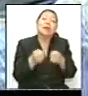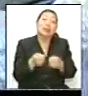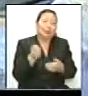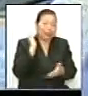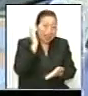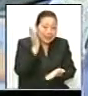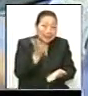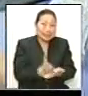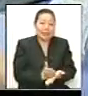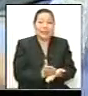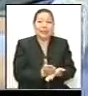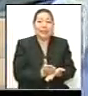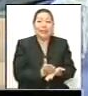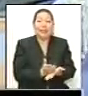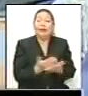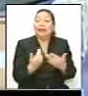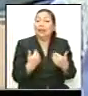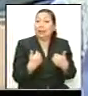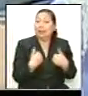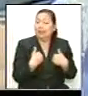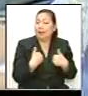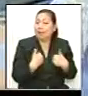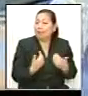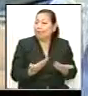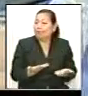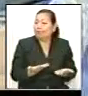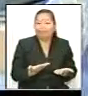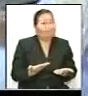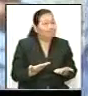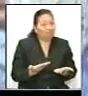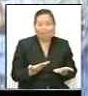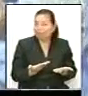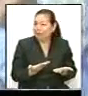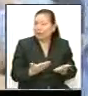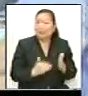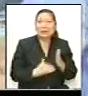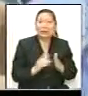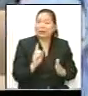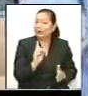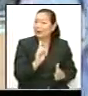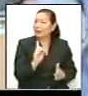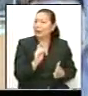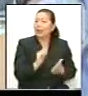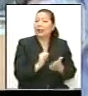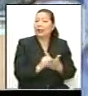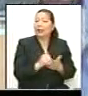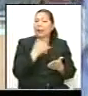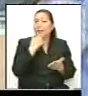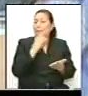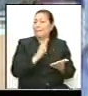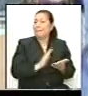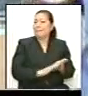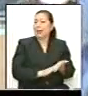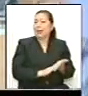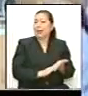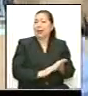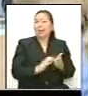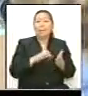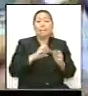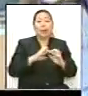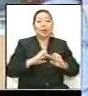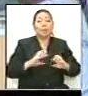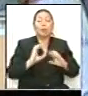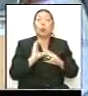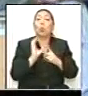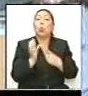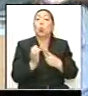sanción sea la que tiene que no resarcir, porque los daños que se han hecho en el patrimonio en el